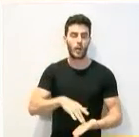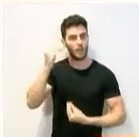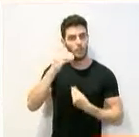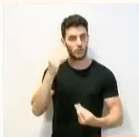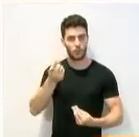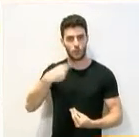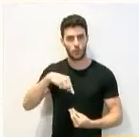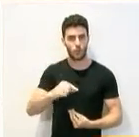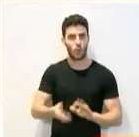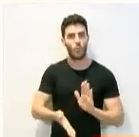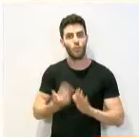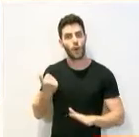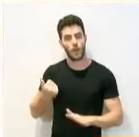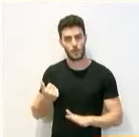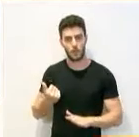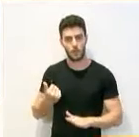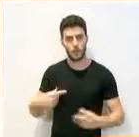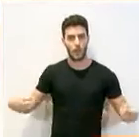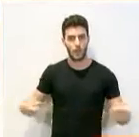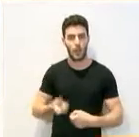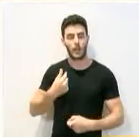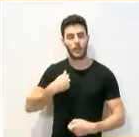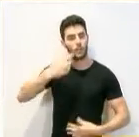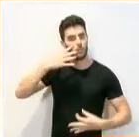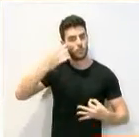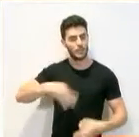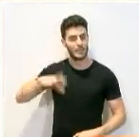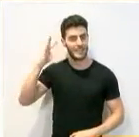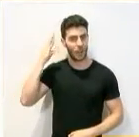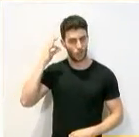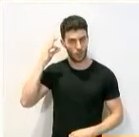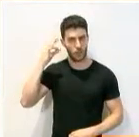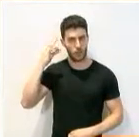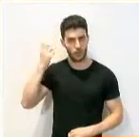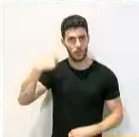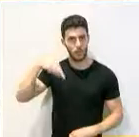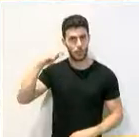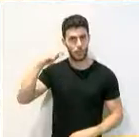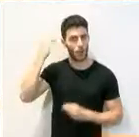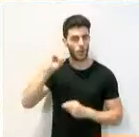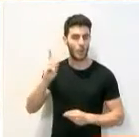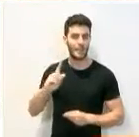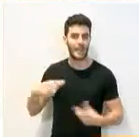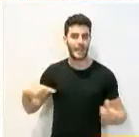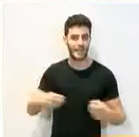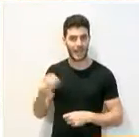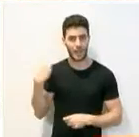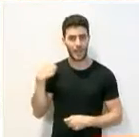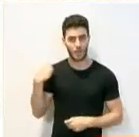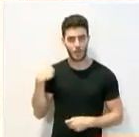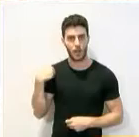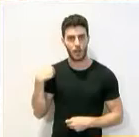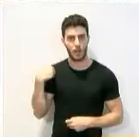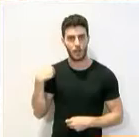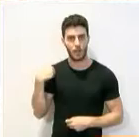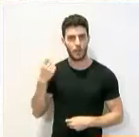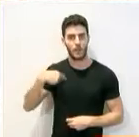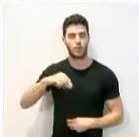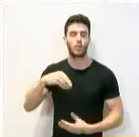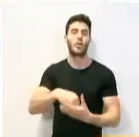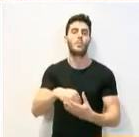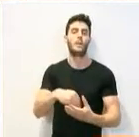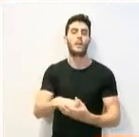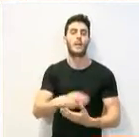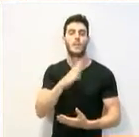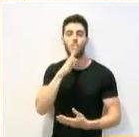sacarnos de la guerra. Estoy segura que no consideran que en aquella guerra nos habíamos metido